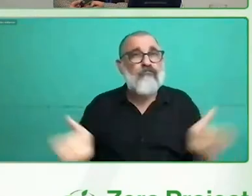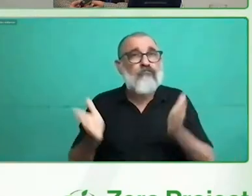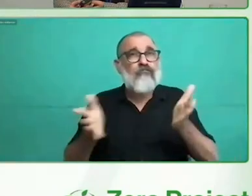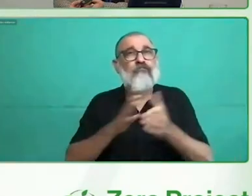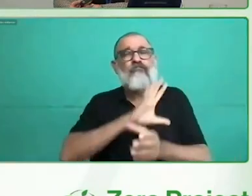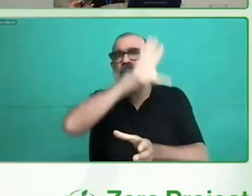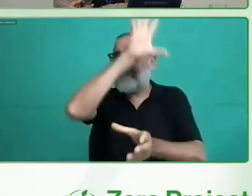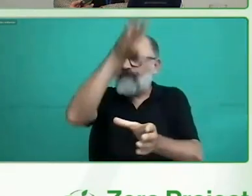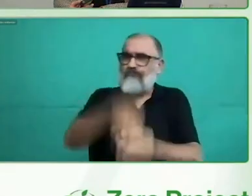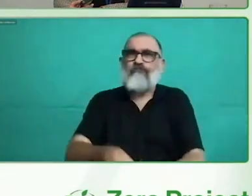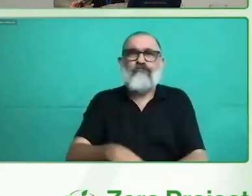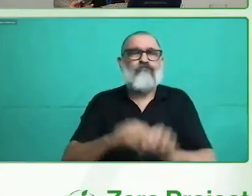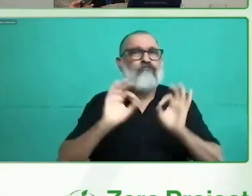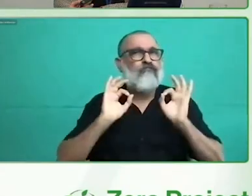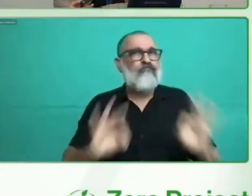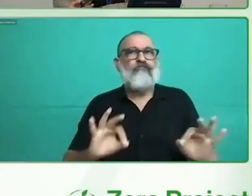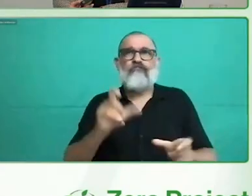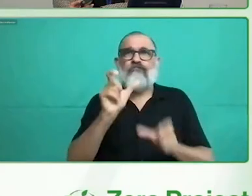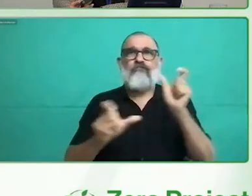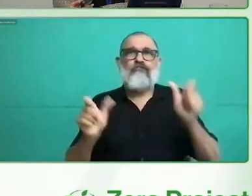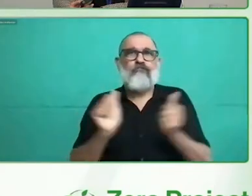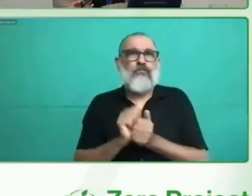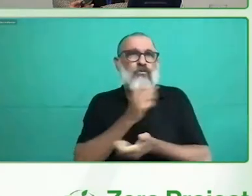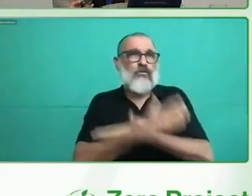un 70% de nuestro presupuesto anual.